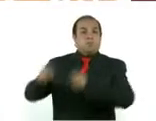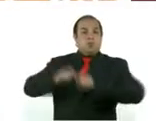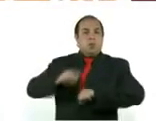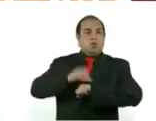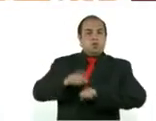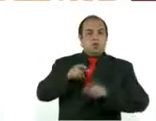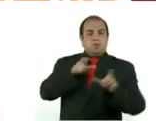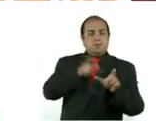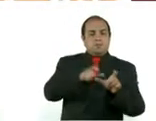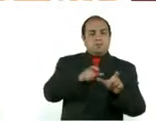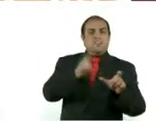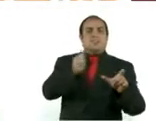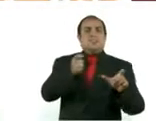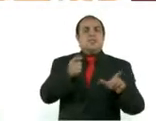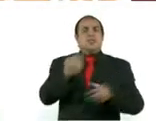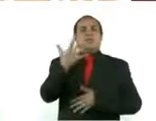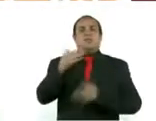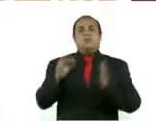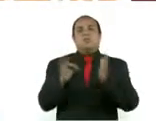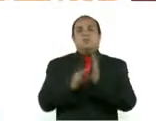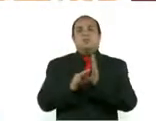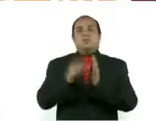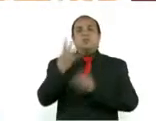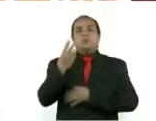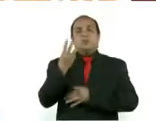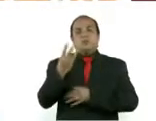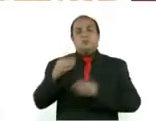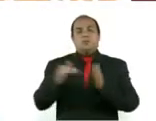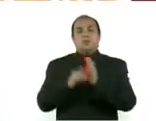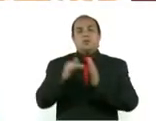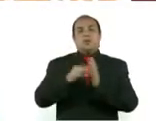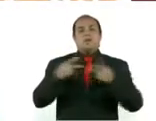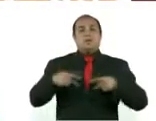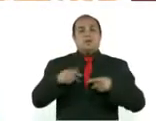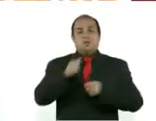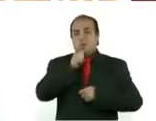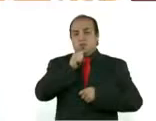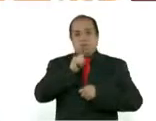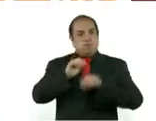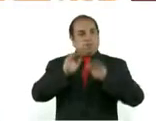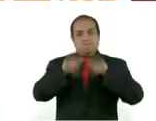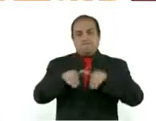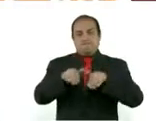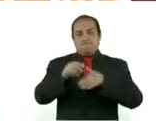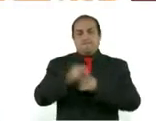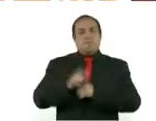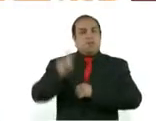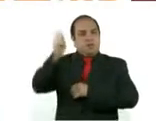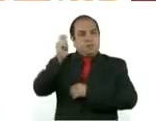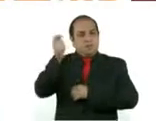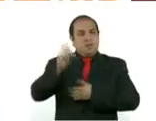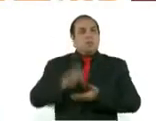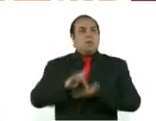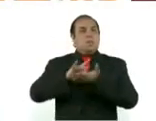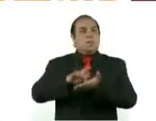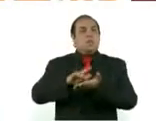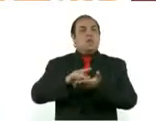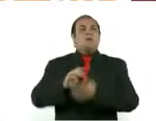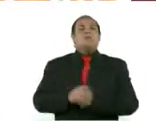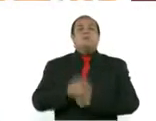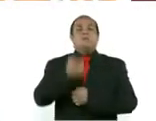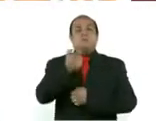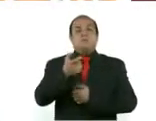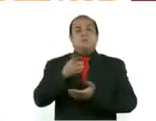es que 5.3 millones de personas con discapacidad no están en la pensión para el bienestar de las personas